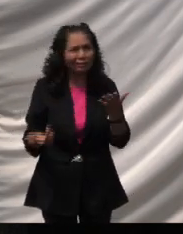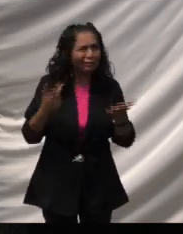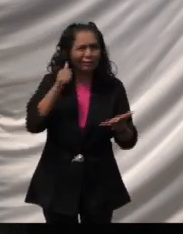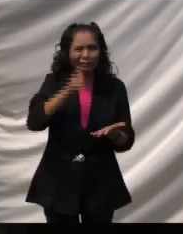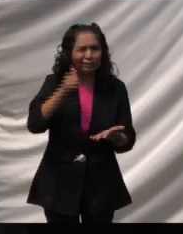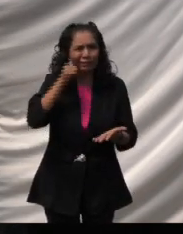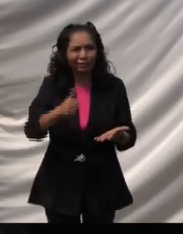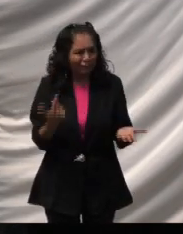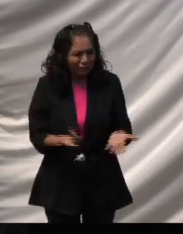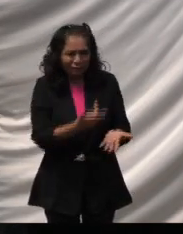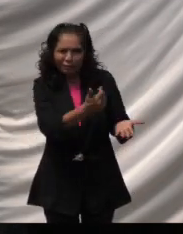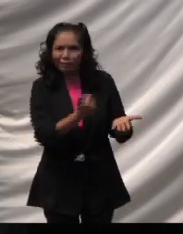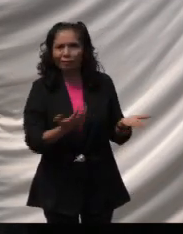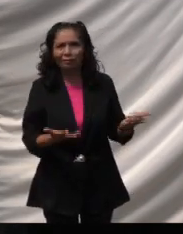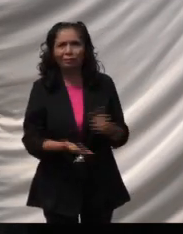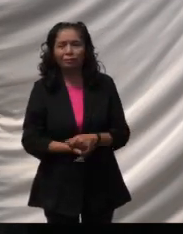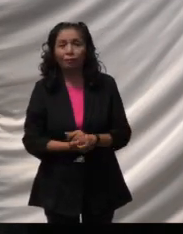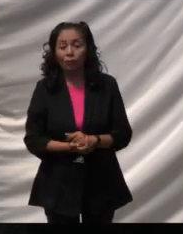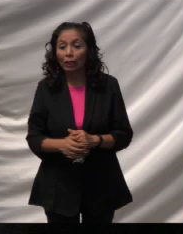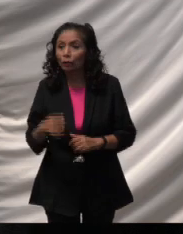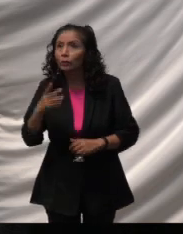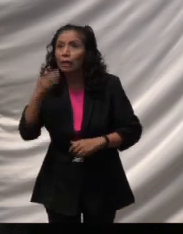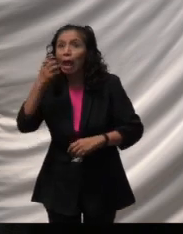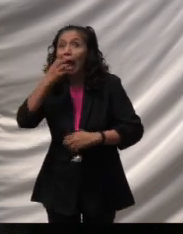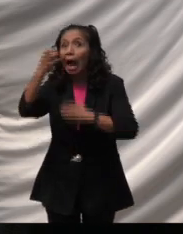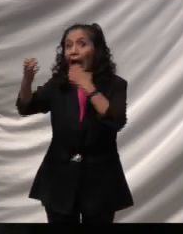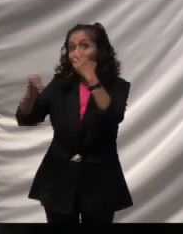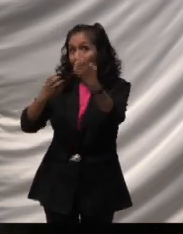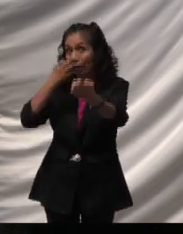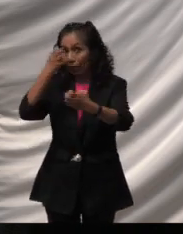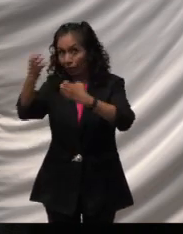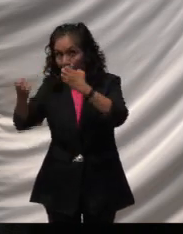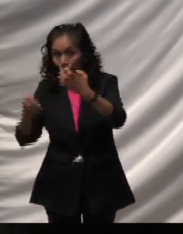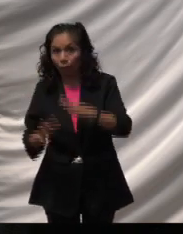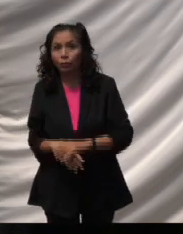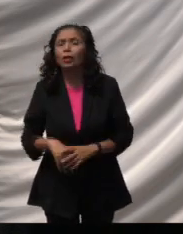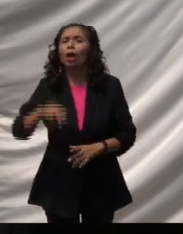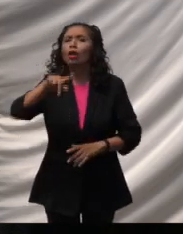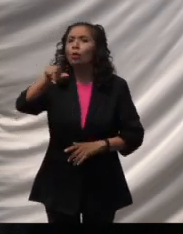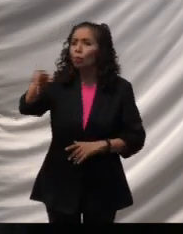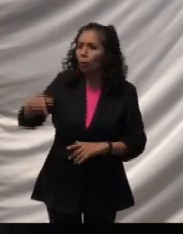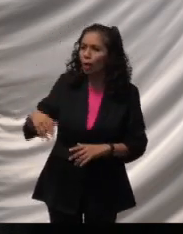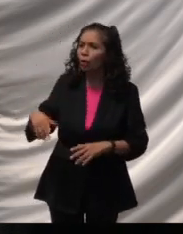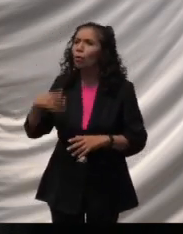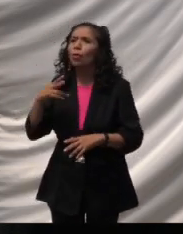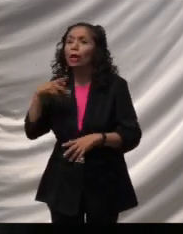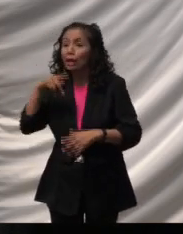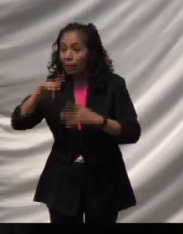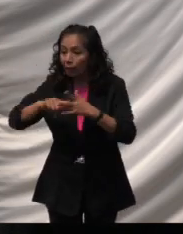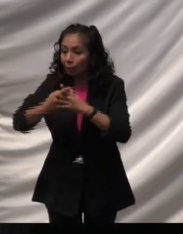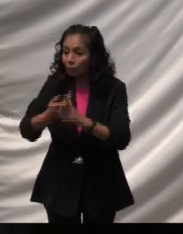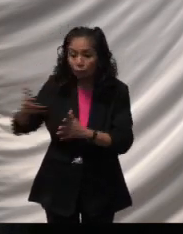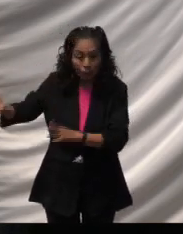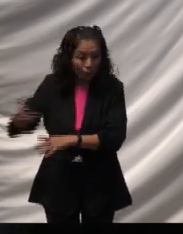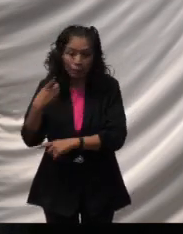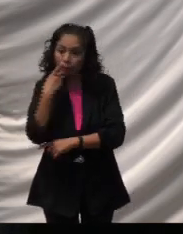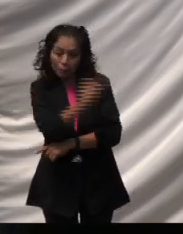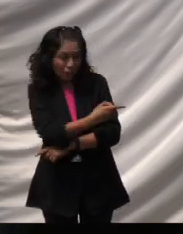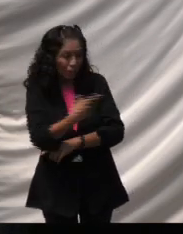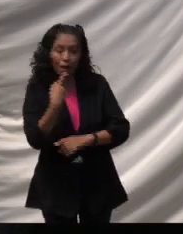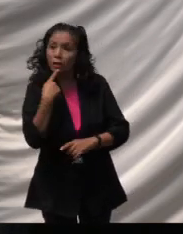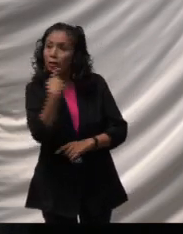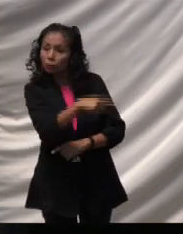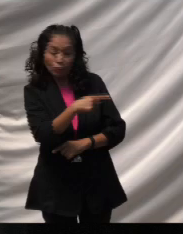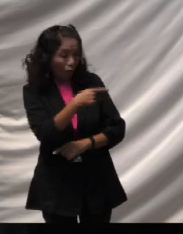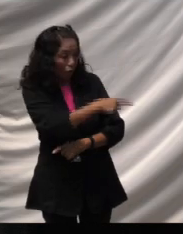para ellos mismos», dijo gritando. Después inició una campaña para detener a los padres que pongan a trabajar a sus